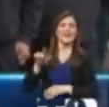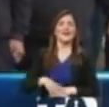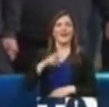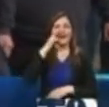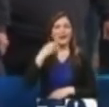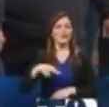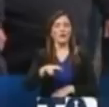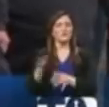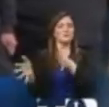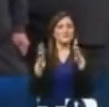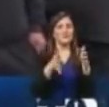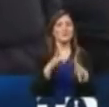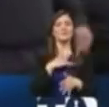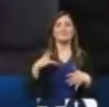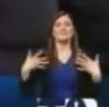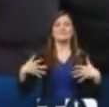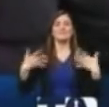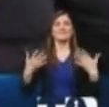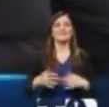mañana, justo.